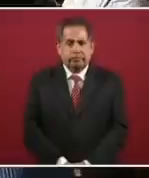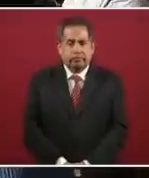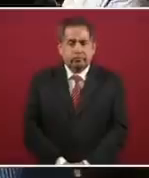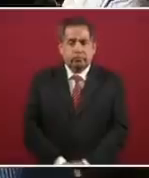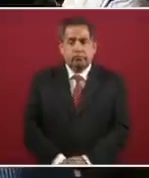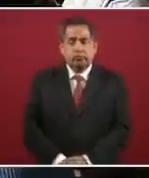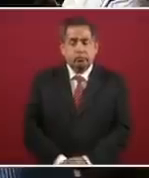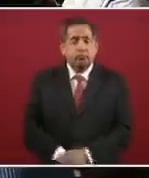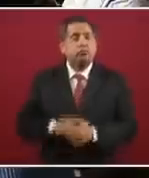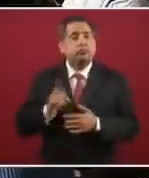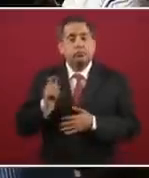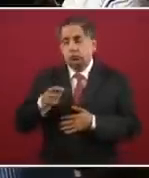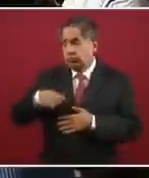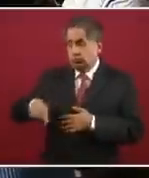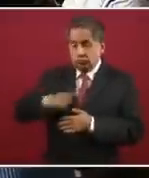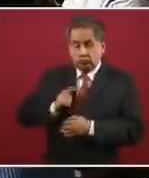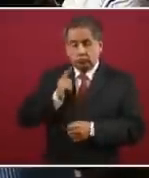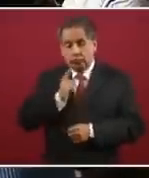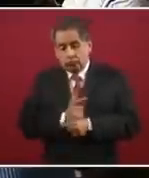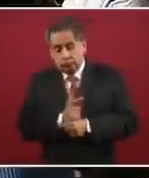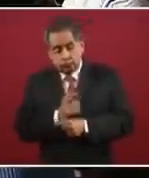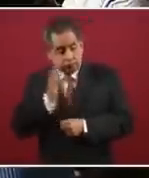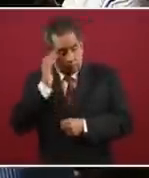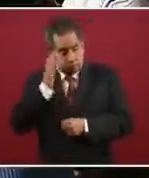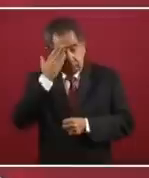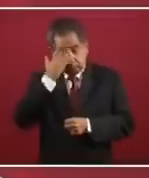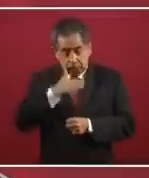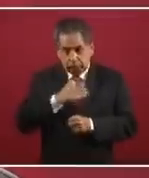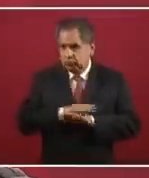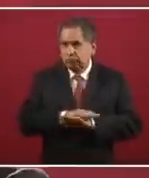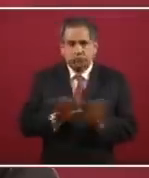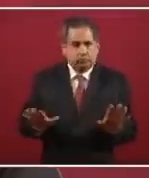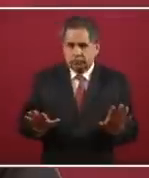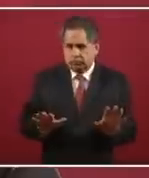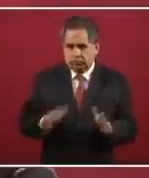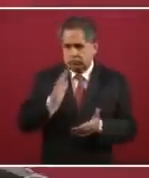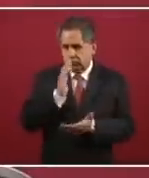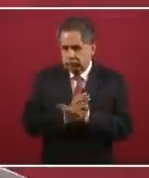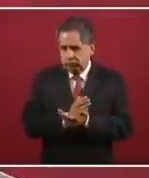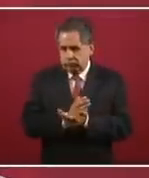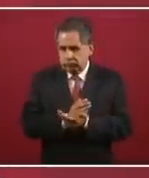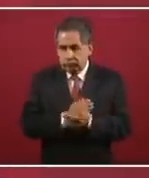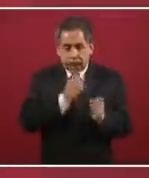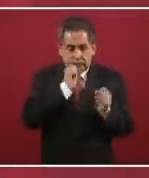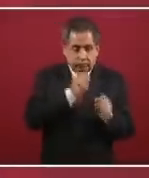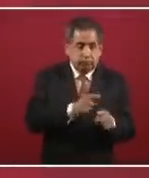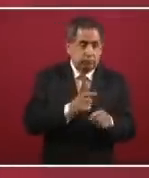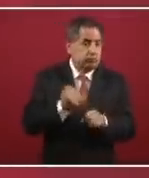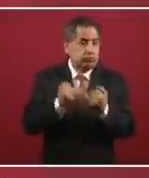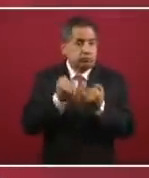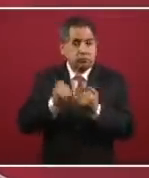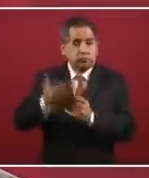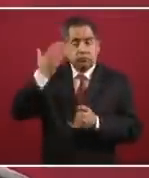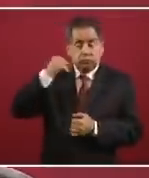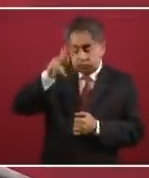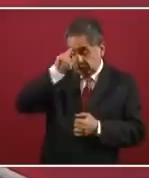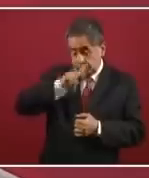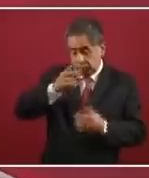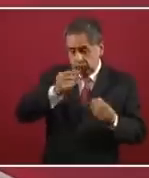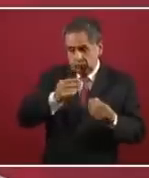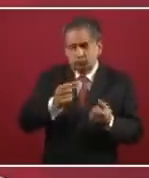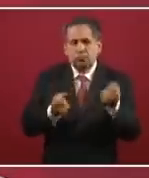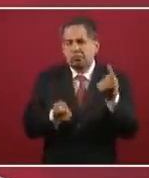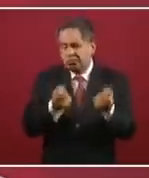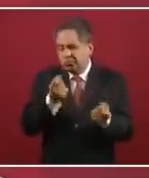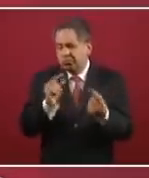hasta donde tenemos conocimiento, es algo que ya no está sucediendo en la misma escala que estaba sucediendo. Son pocos,